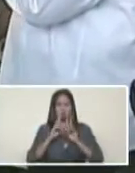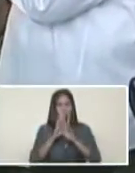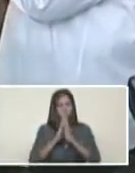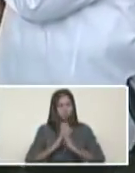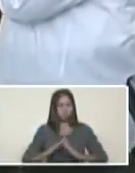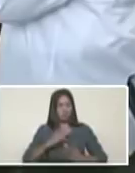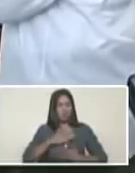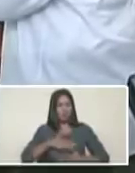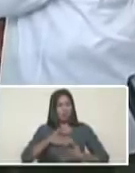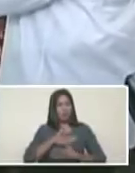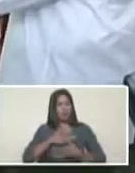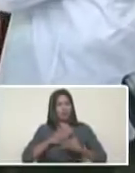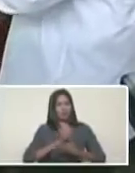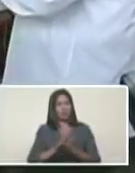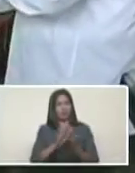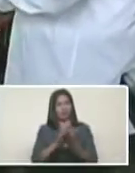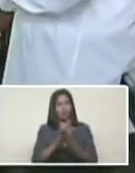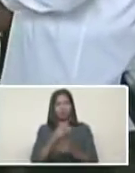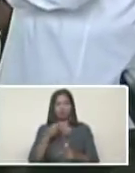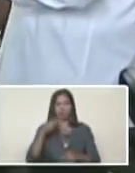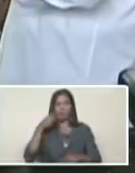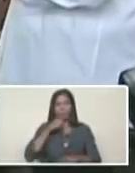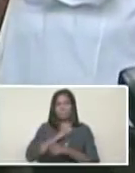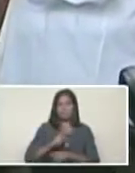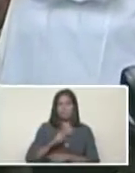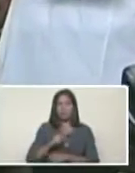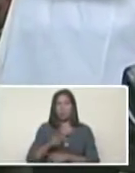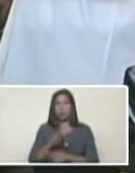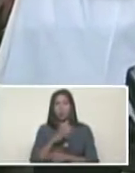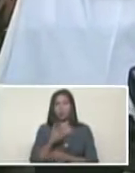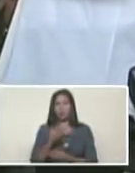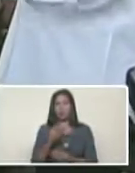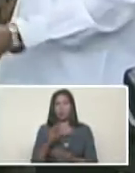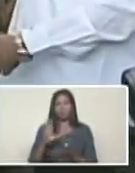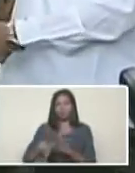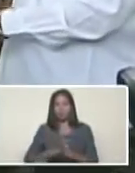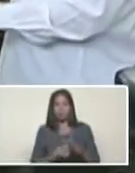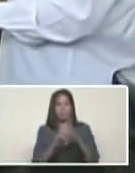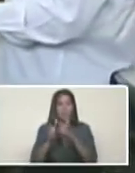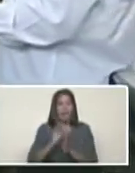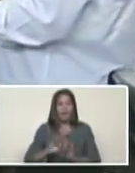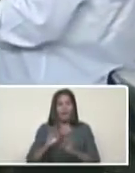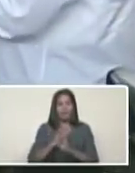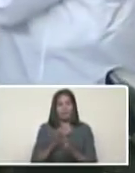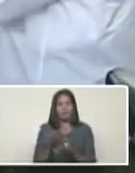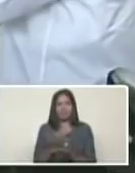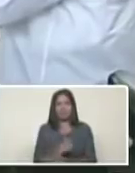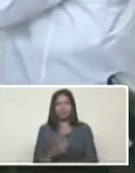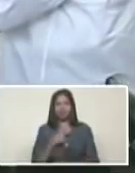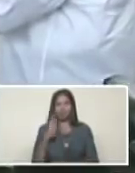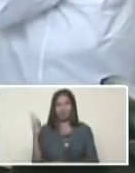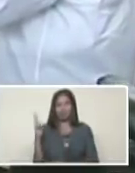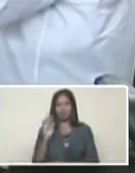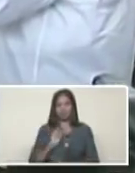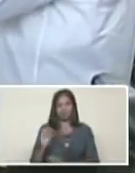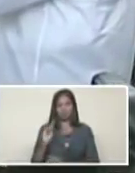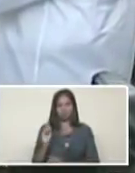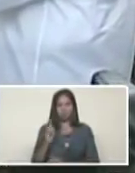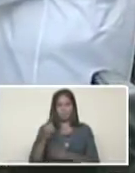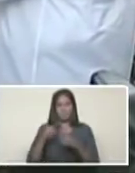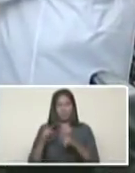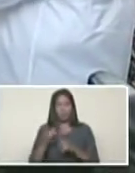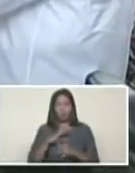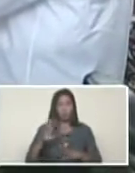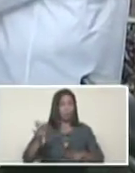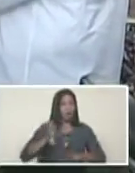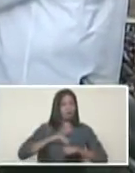nadie, nosotros no amenazamos a nadie, nosotros no le queremos quitar las riquezas a nadie de este mundo, pero tampoco vamos a